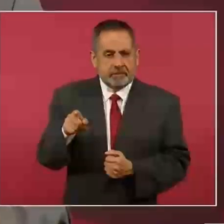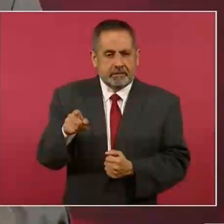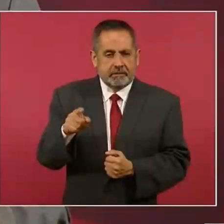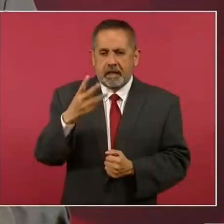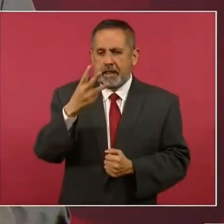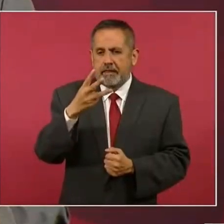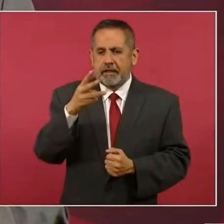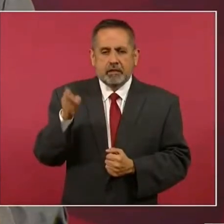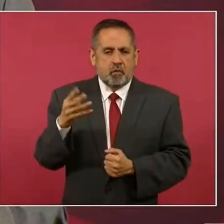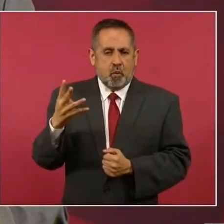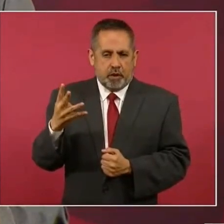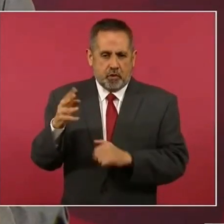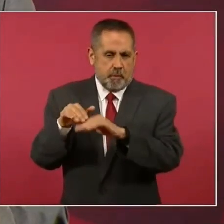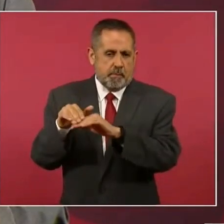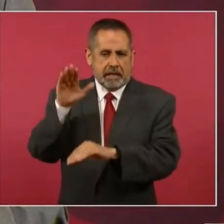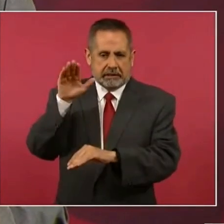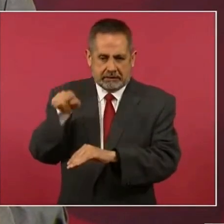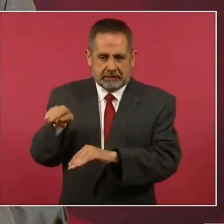absoluta, pues,